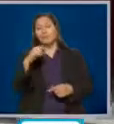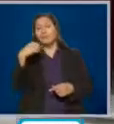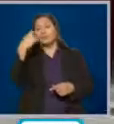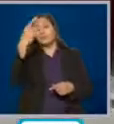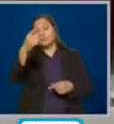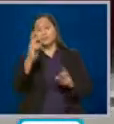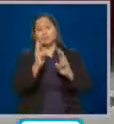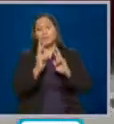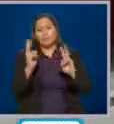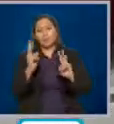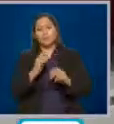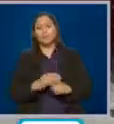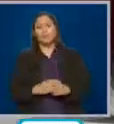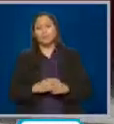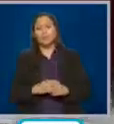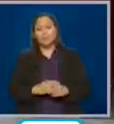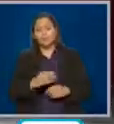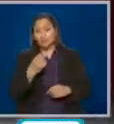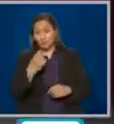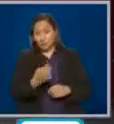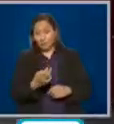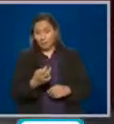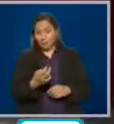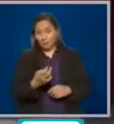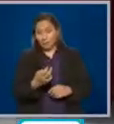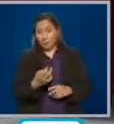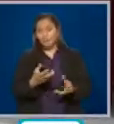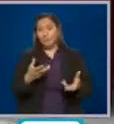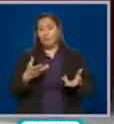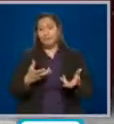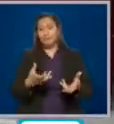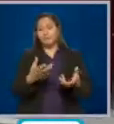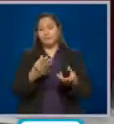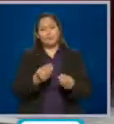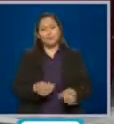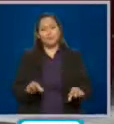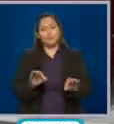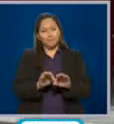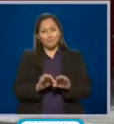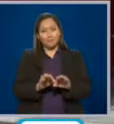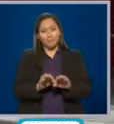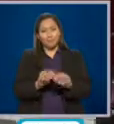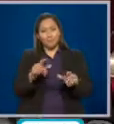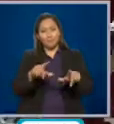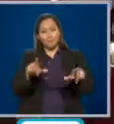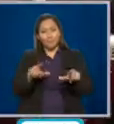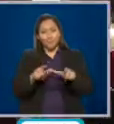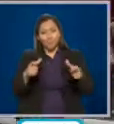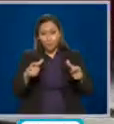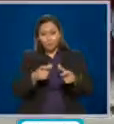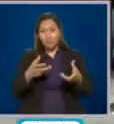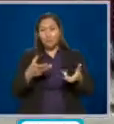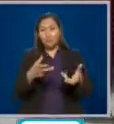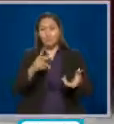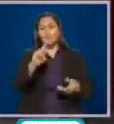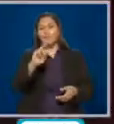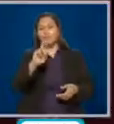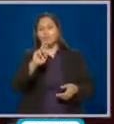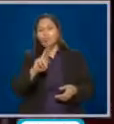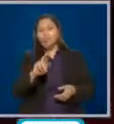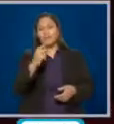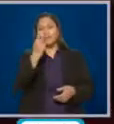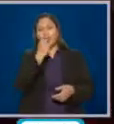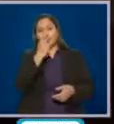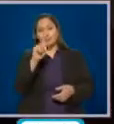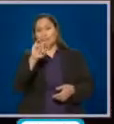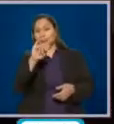las vecindades. Y esto era una calle típica de La Lagunilla, la calle de Perú. Le